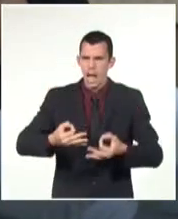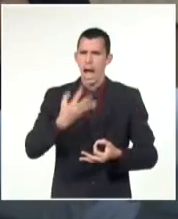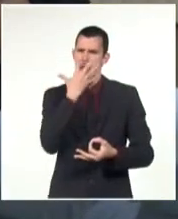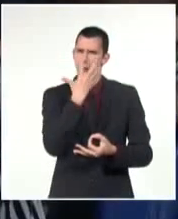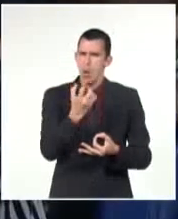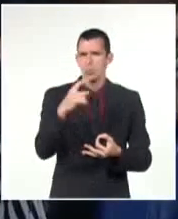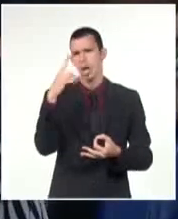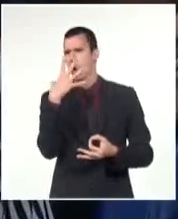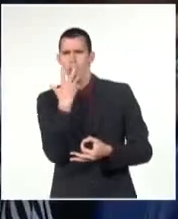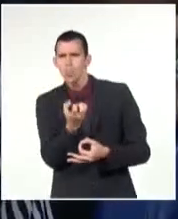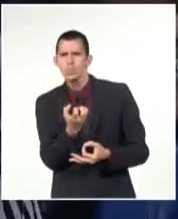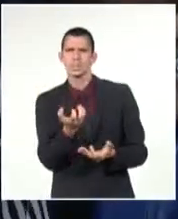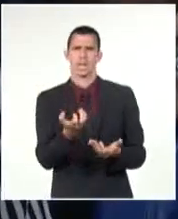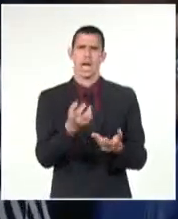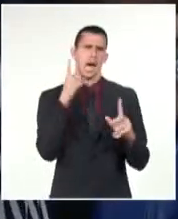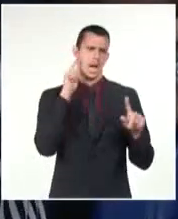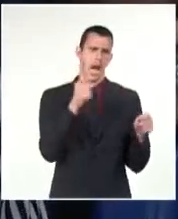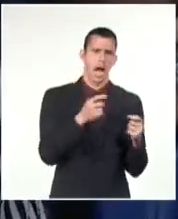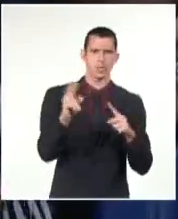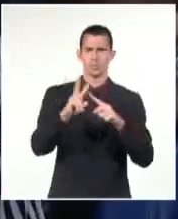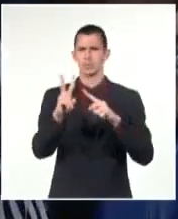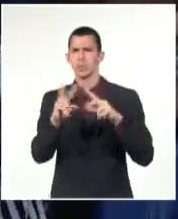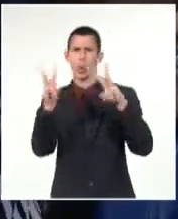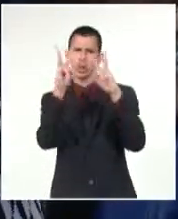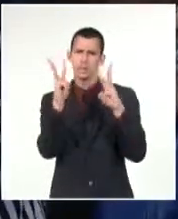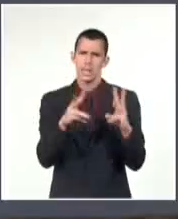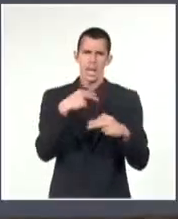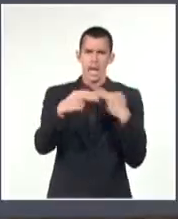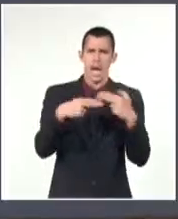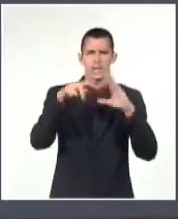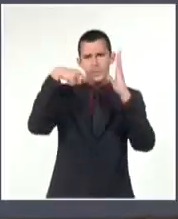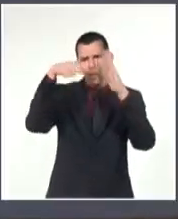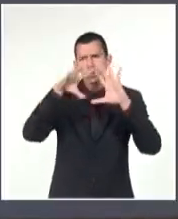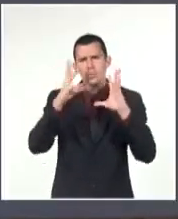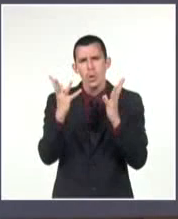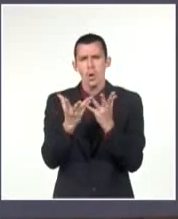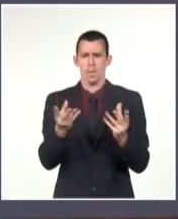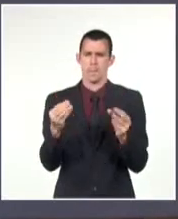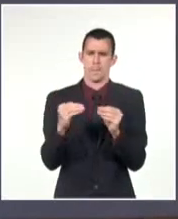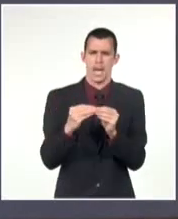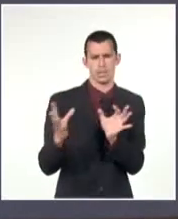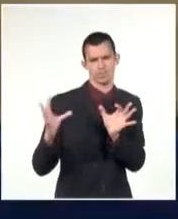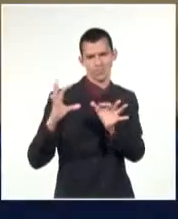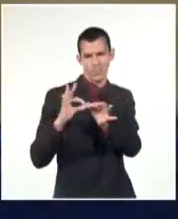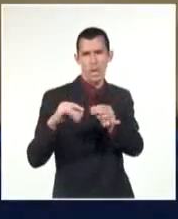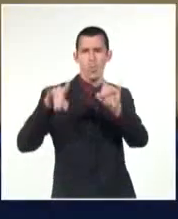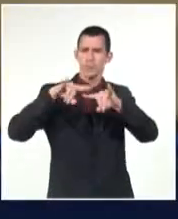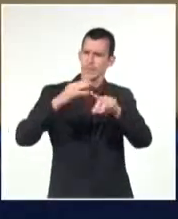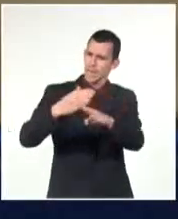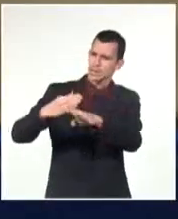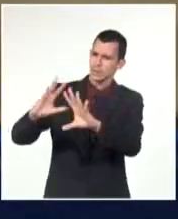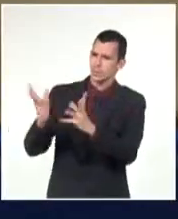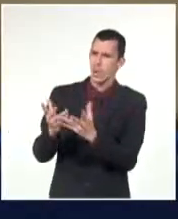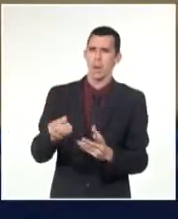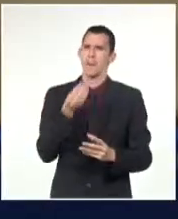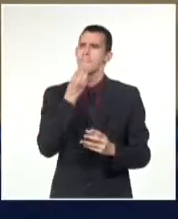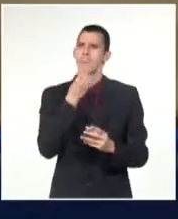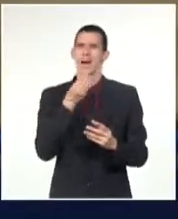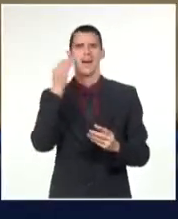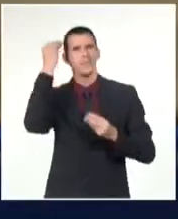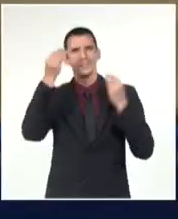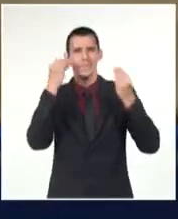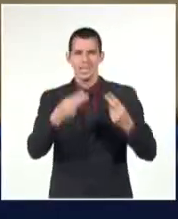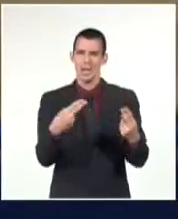de consumo, la pertinencia de fortalecer las alianzas con las universidades, la importancia de potenciar los eventos y los